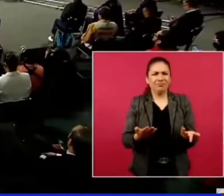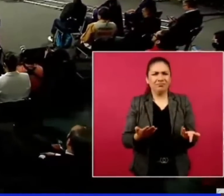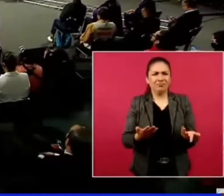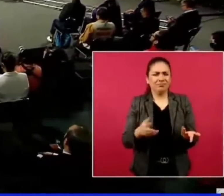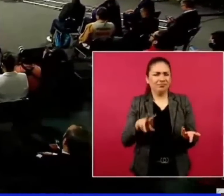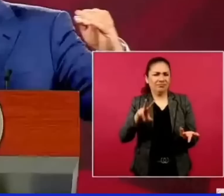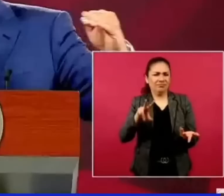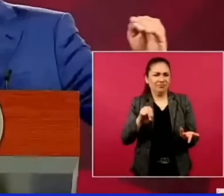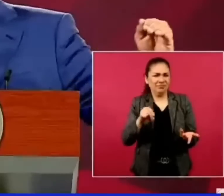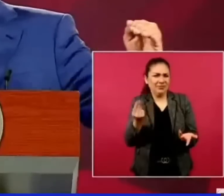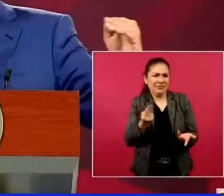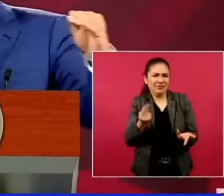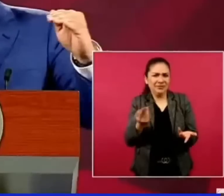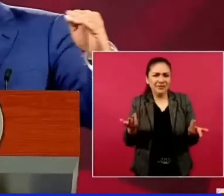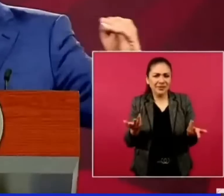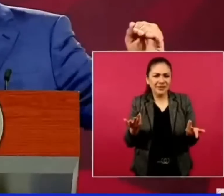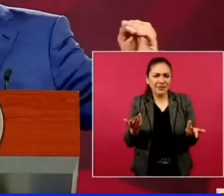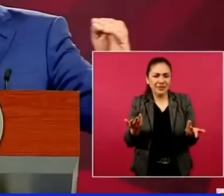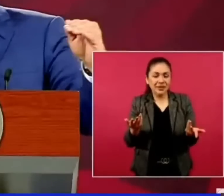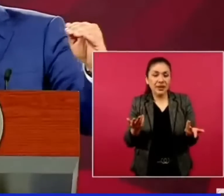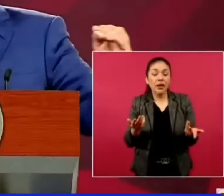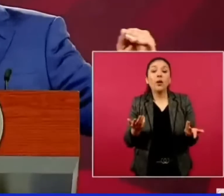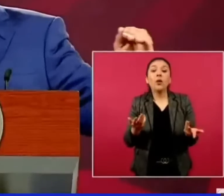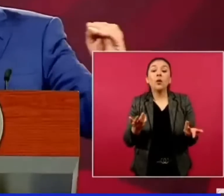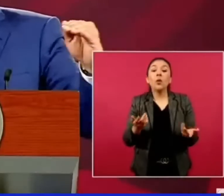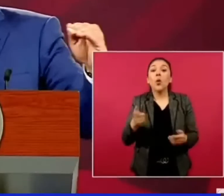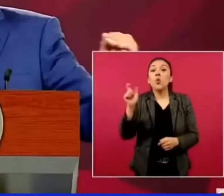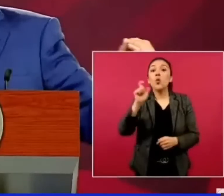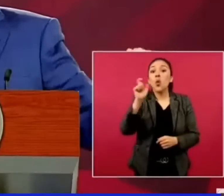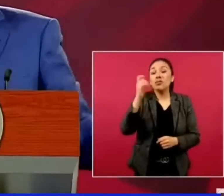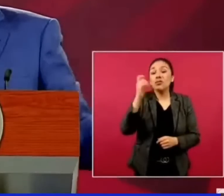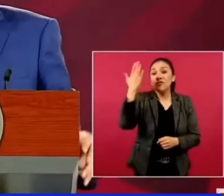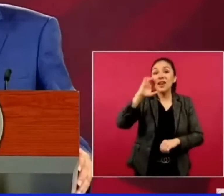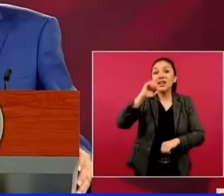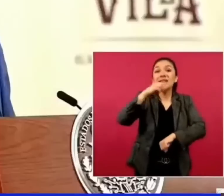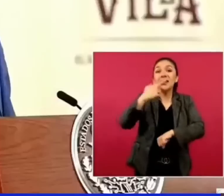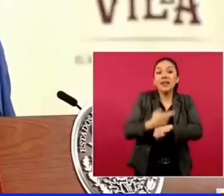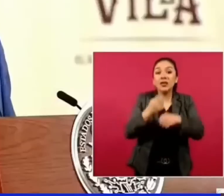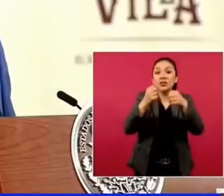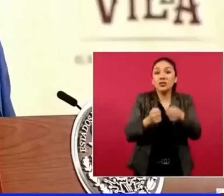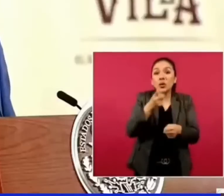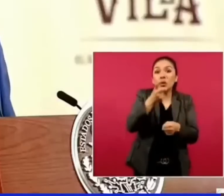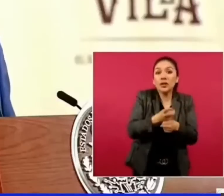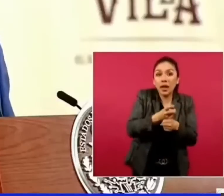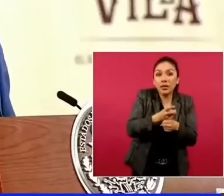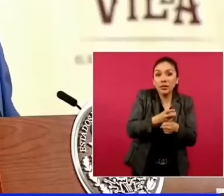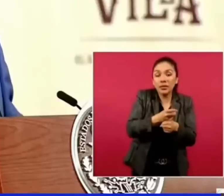más mientras fue secretario de Seguridad.